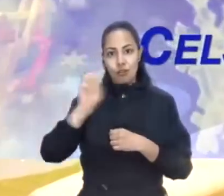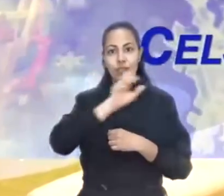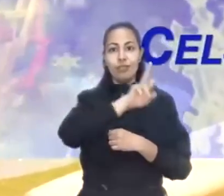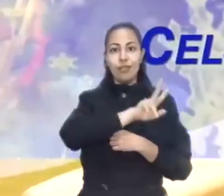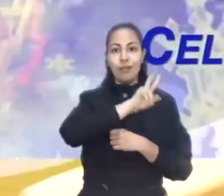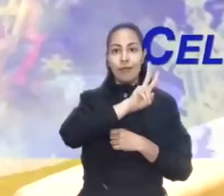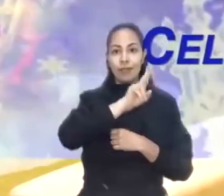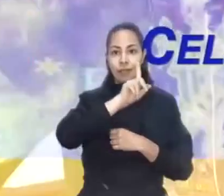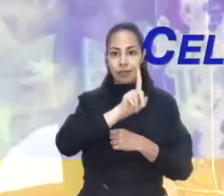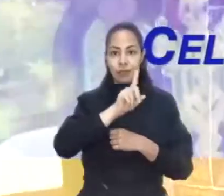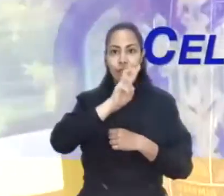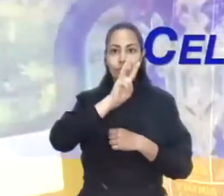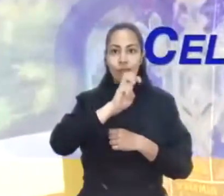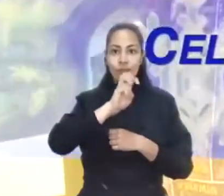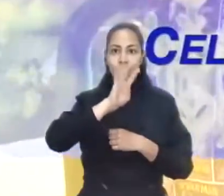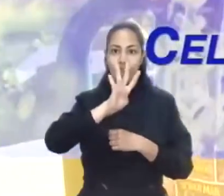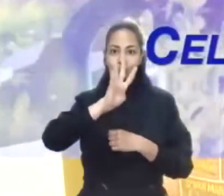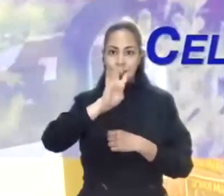316-638-8608,